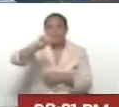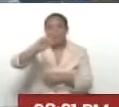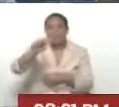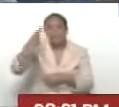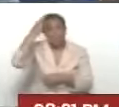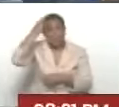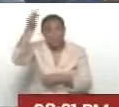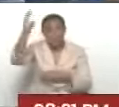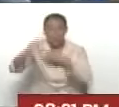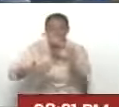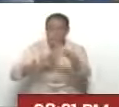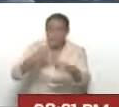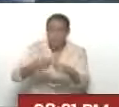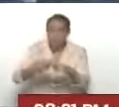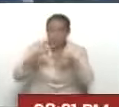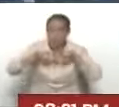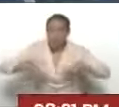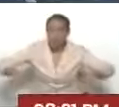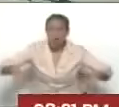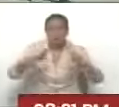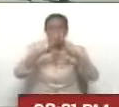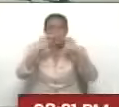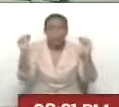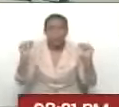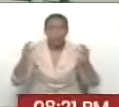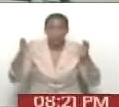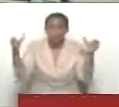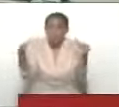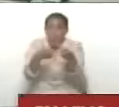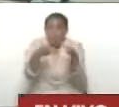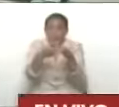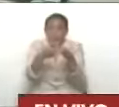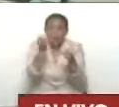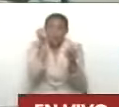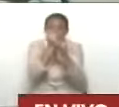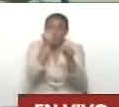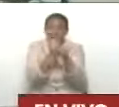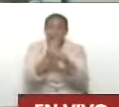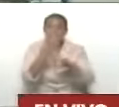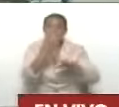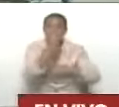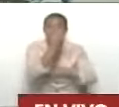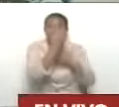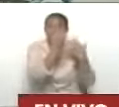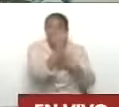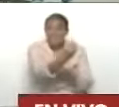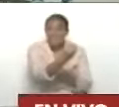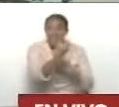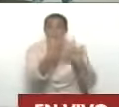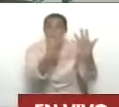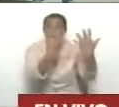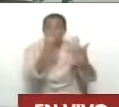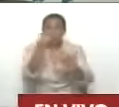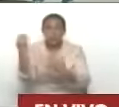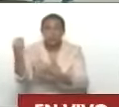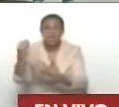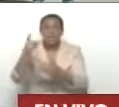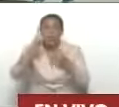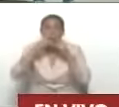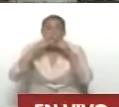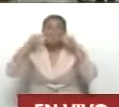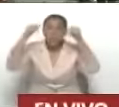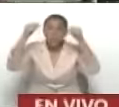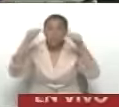Cabello, con toda esta tropa del 0800 Bigote que cumple un